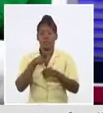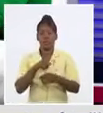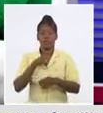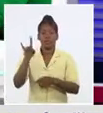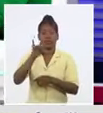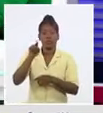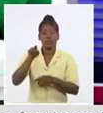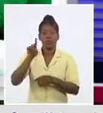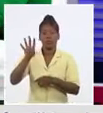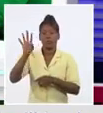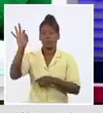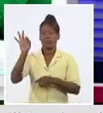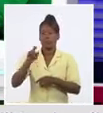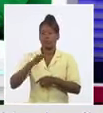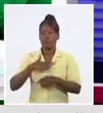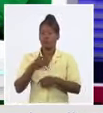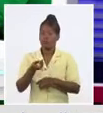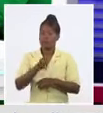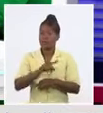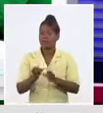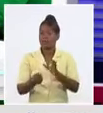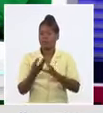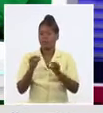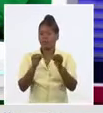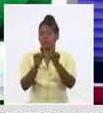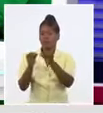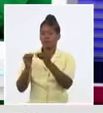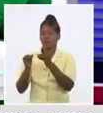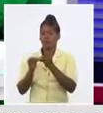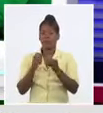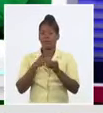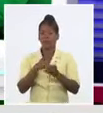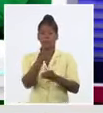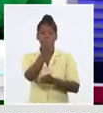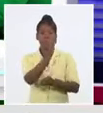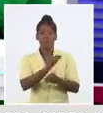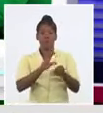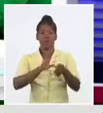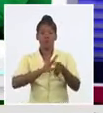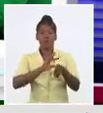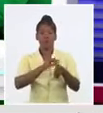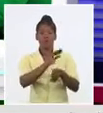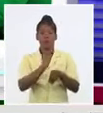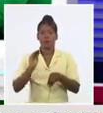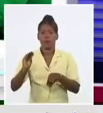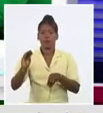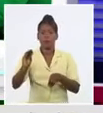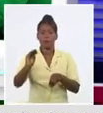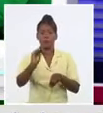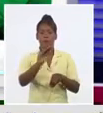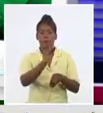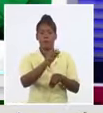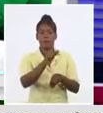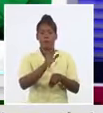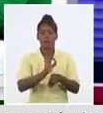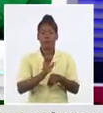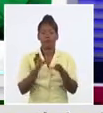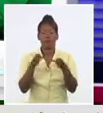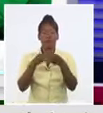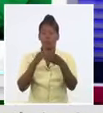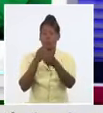99,4% de los diagnosticados ayer, contactos de casos confirmados, grupo de más riesgo, en el acumulado es el